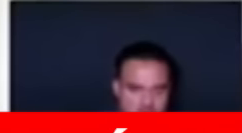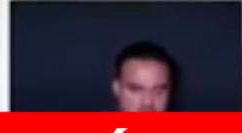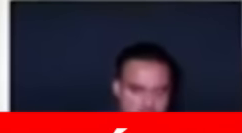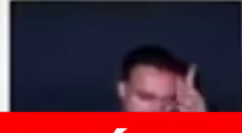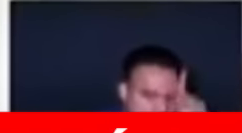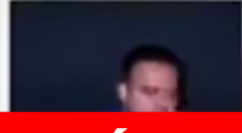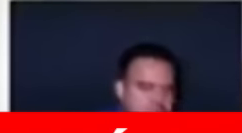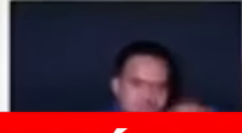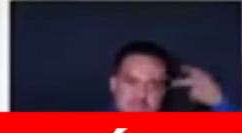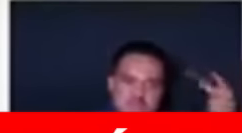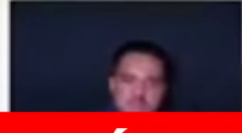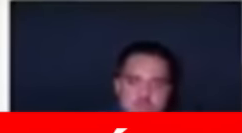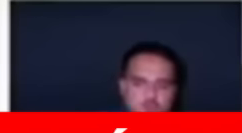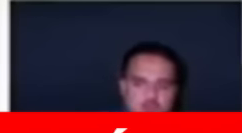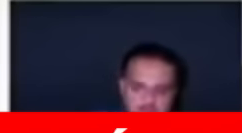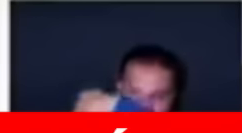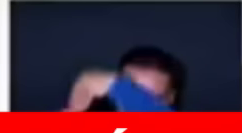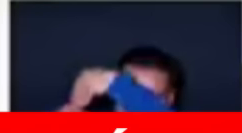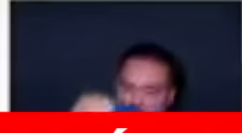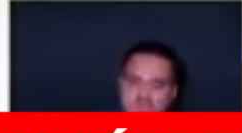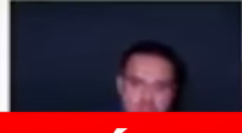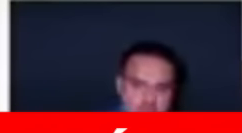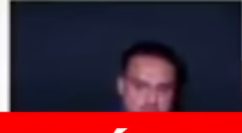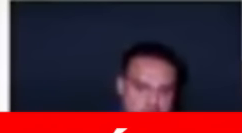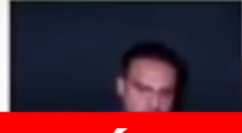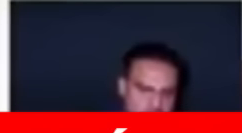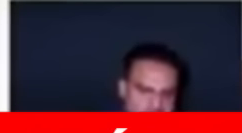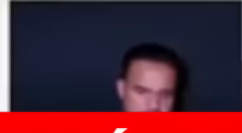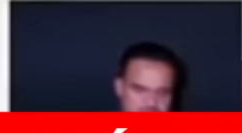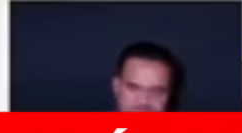con impunidad. Eso no es lo mismo.